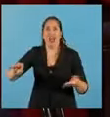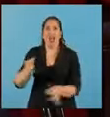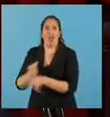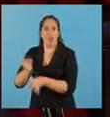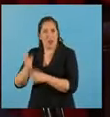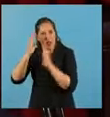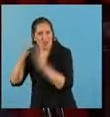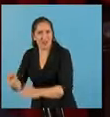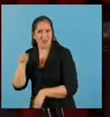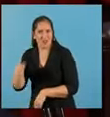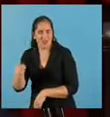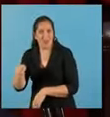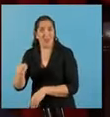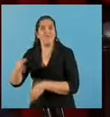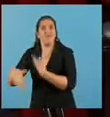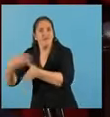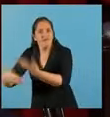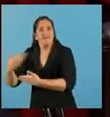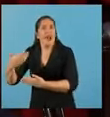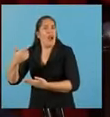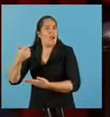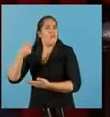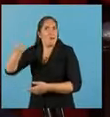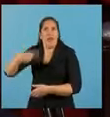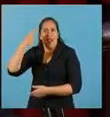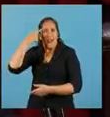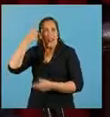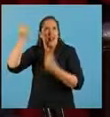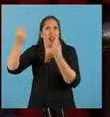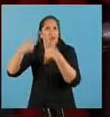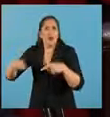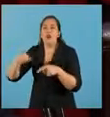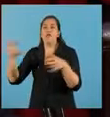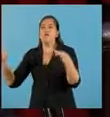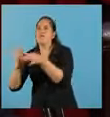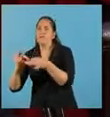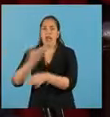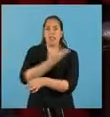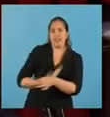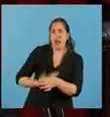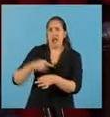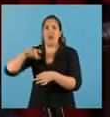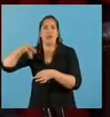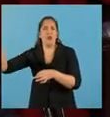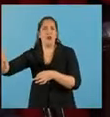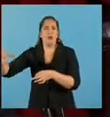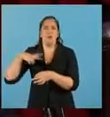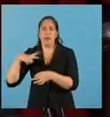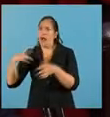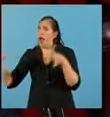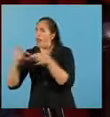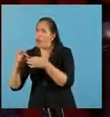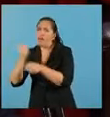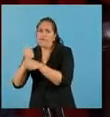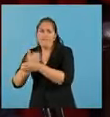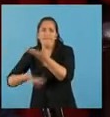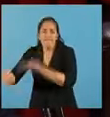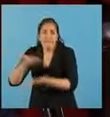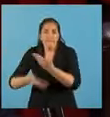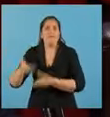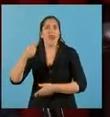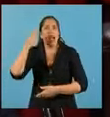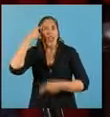ha disparado un proceso creativo inédito entre medios privados y el Estado. Agradecemos esa creatividad de las